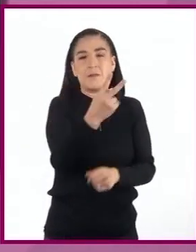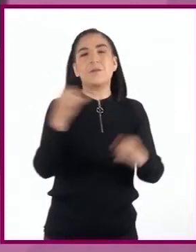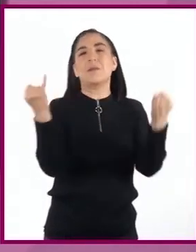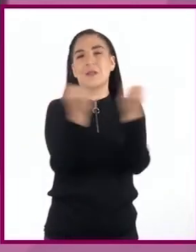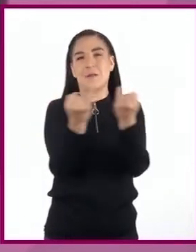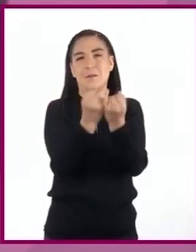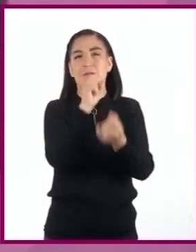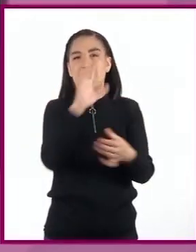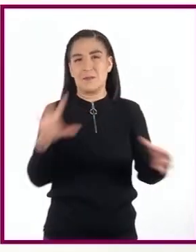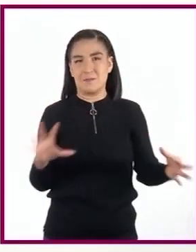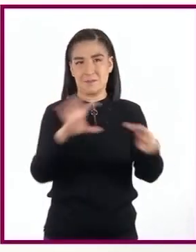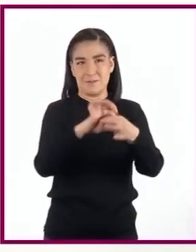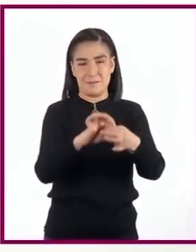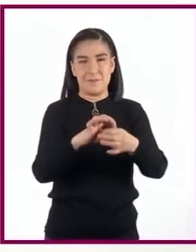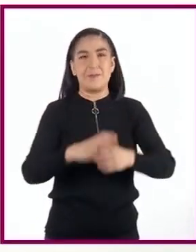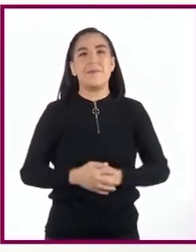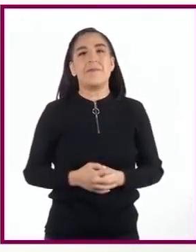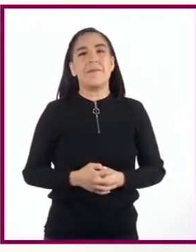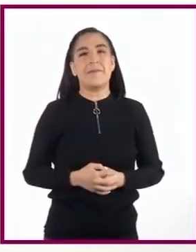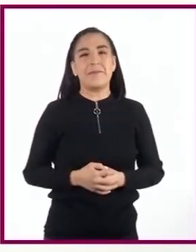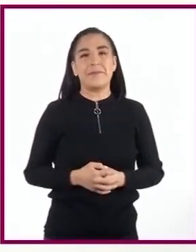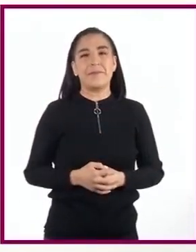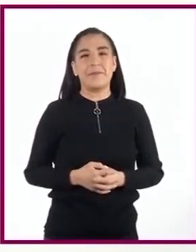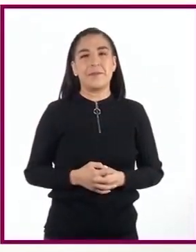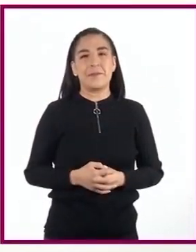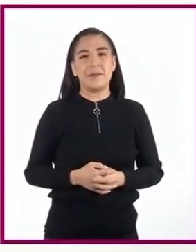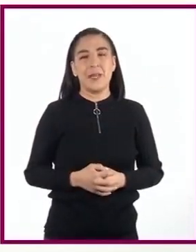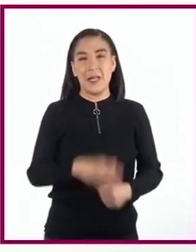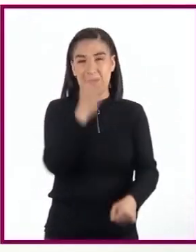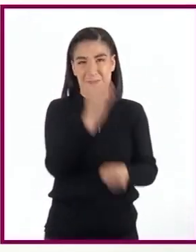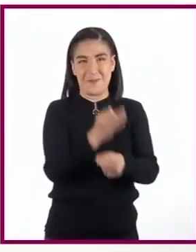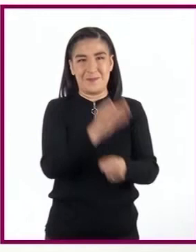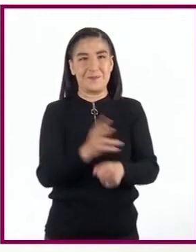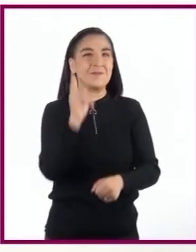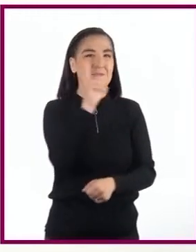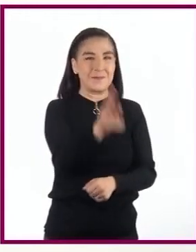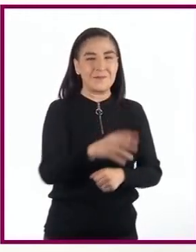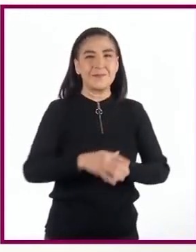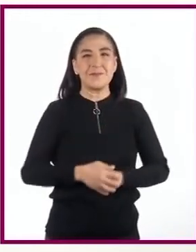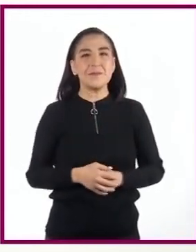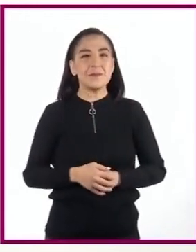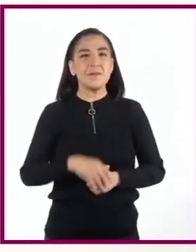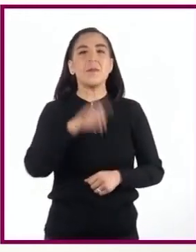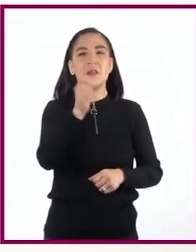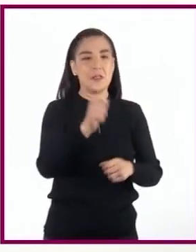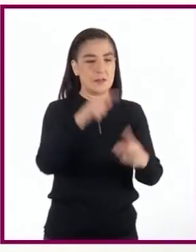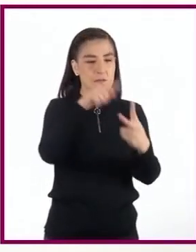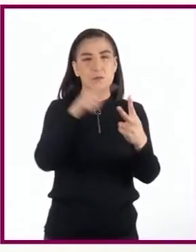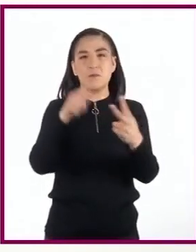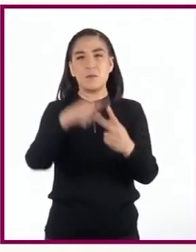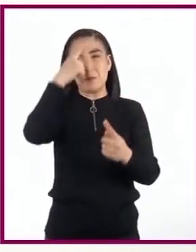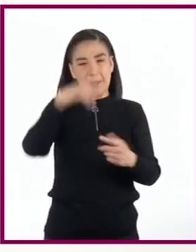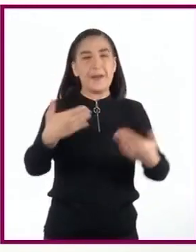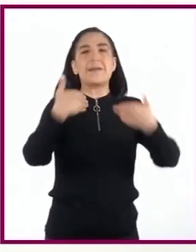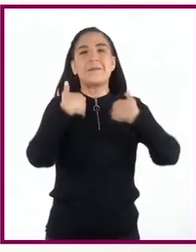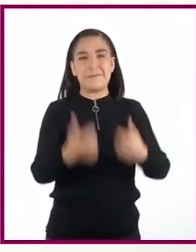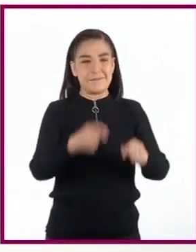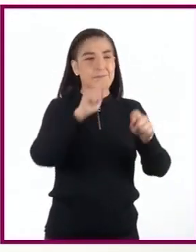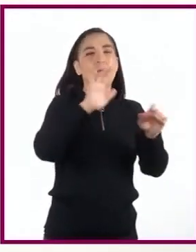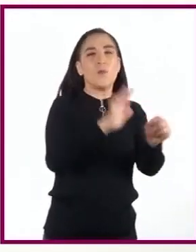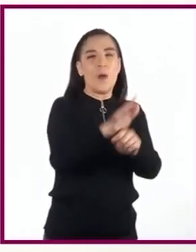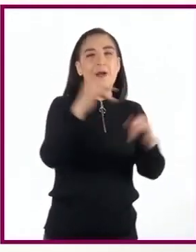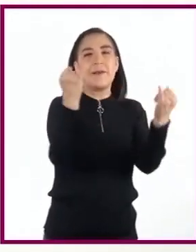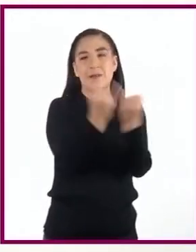sí. Hasta el momento, hemos visto dos criterios para determinar la congruencia entre